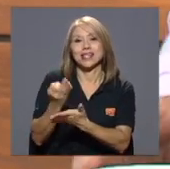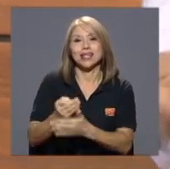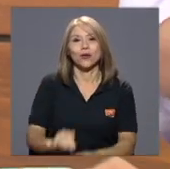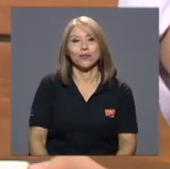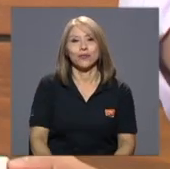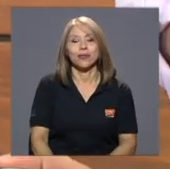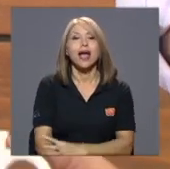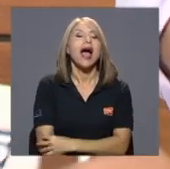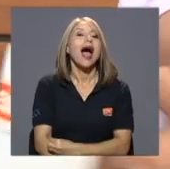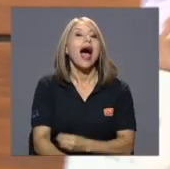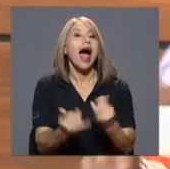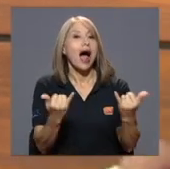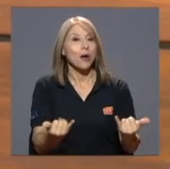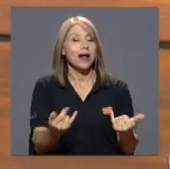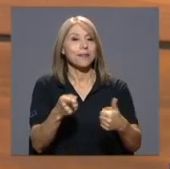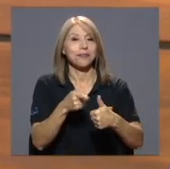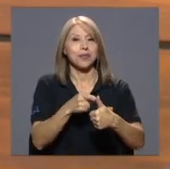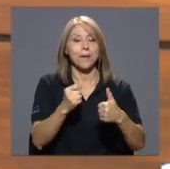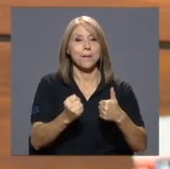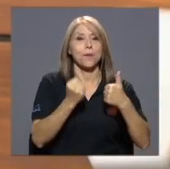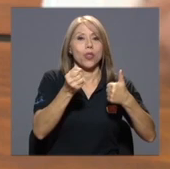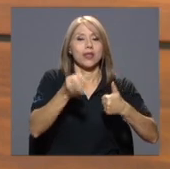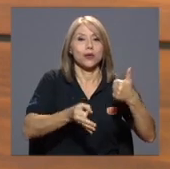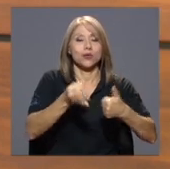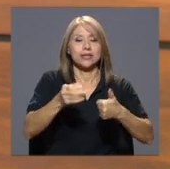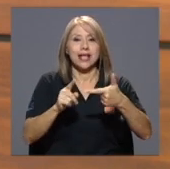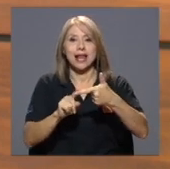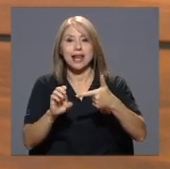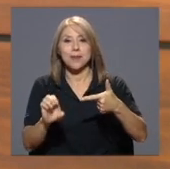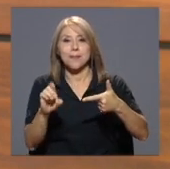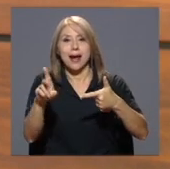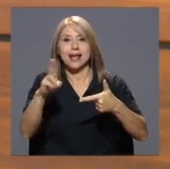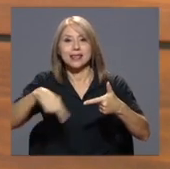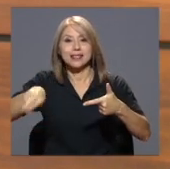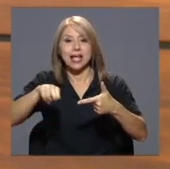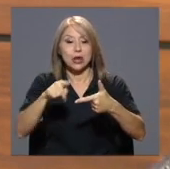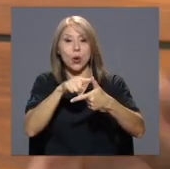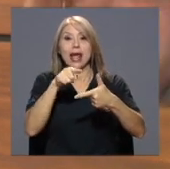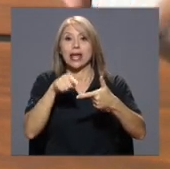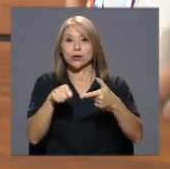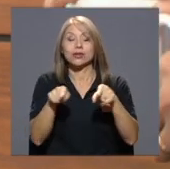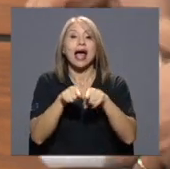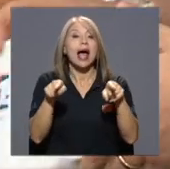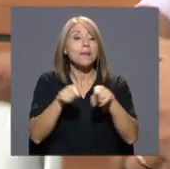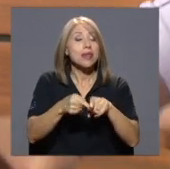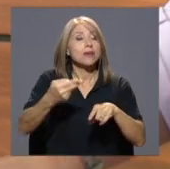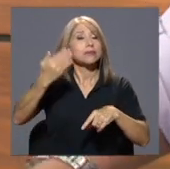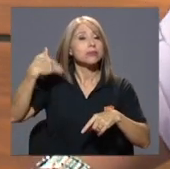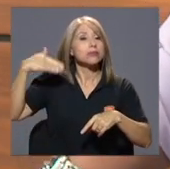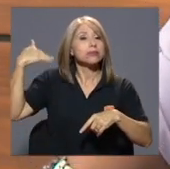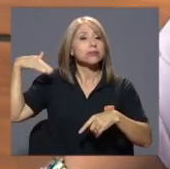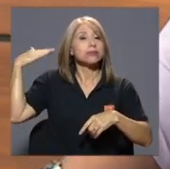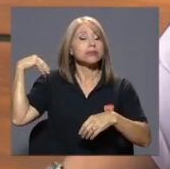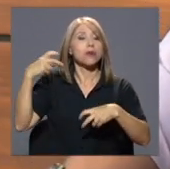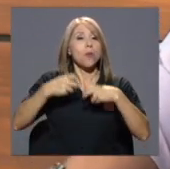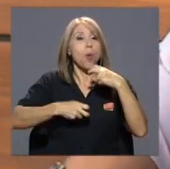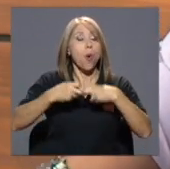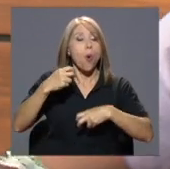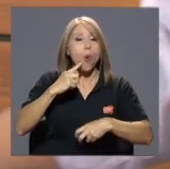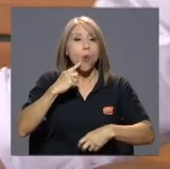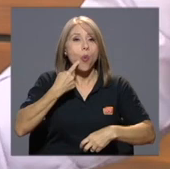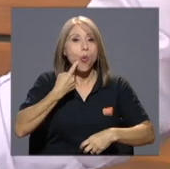del Magisterio y el Poder Judicial, bueno, ellos también tenían problemas muy serios históricamente. El